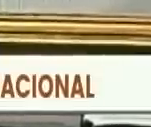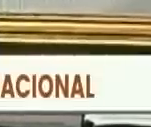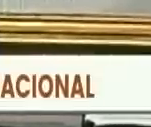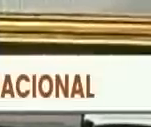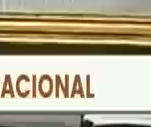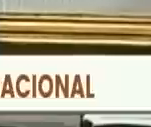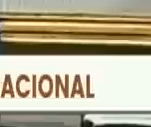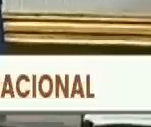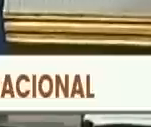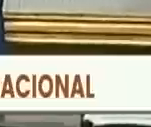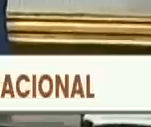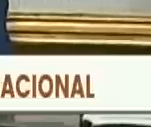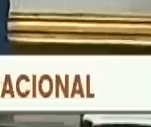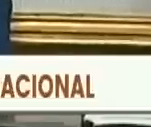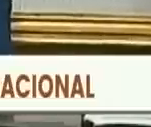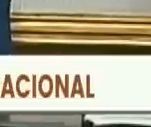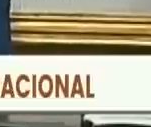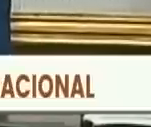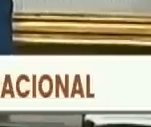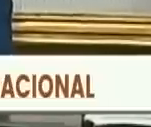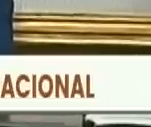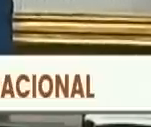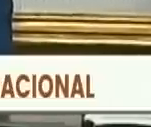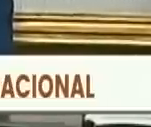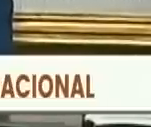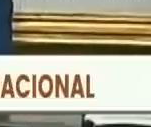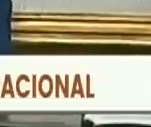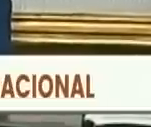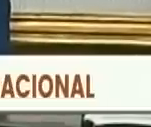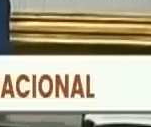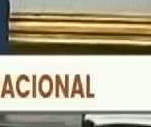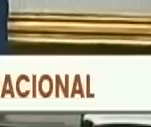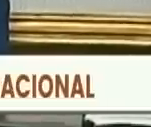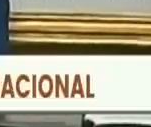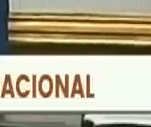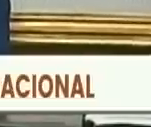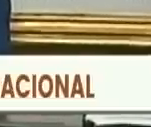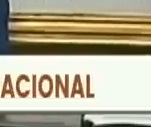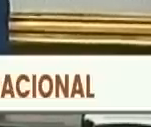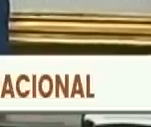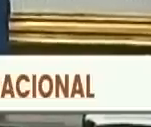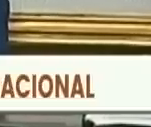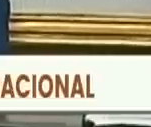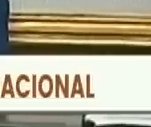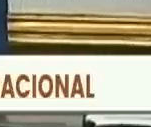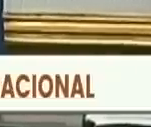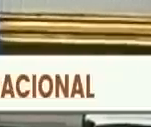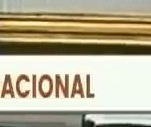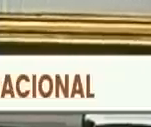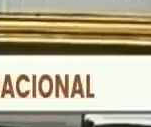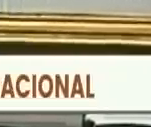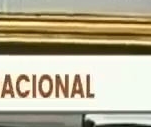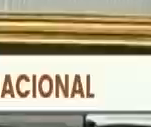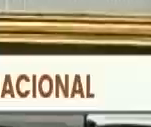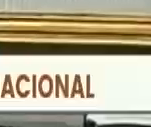contra de cualquier forma de corrupción en cualquier nivel,